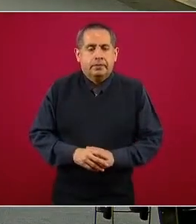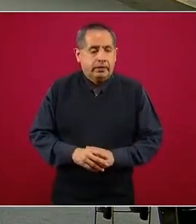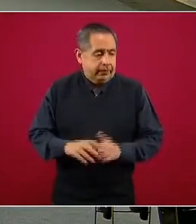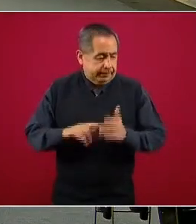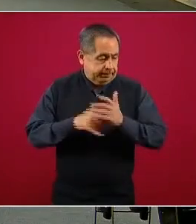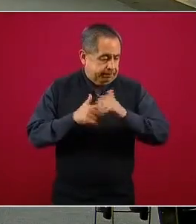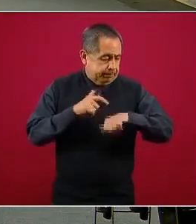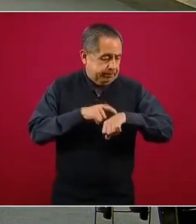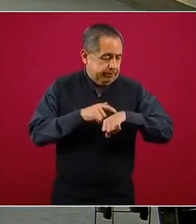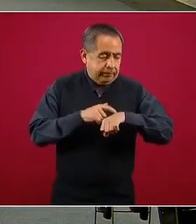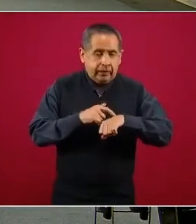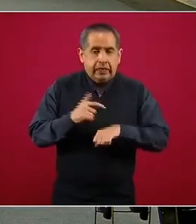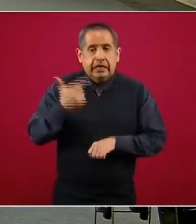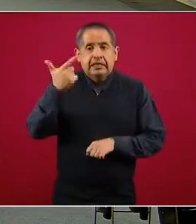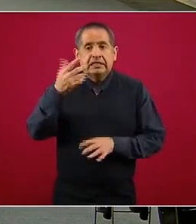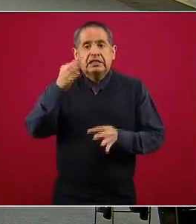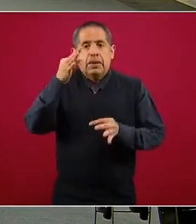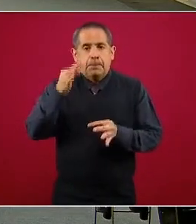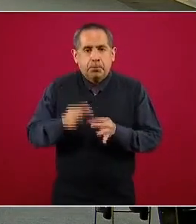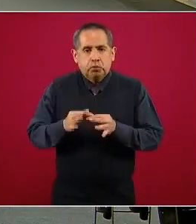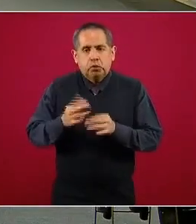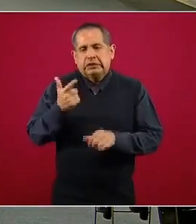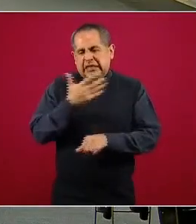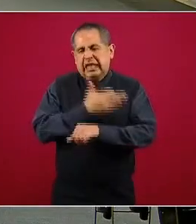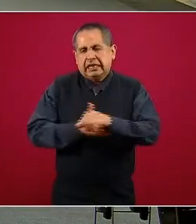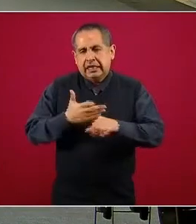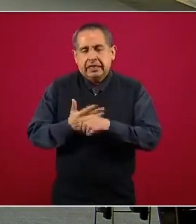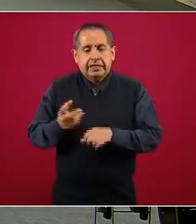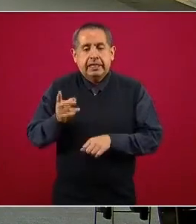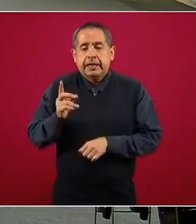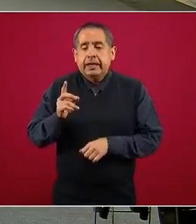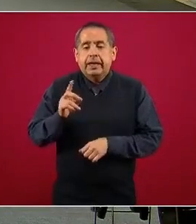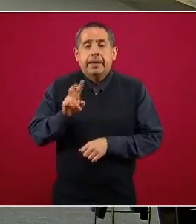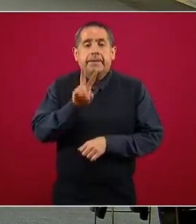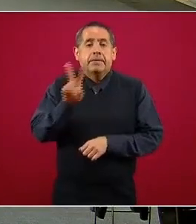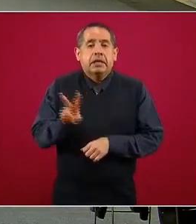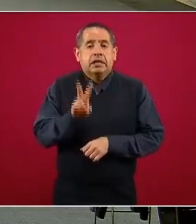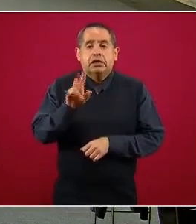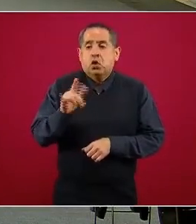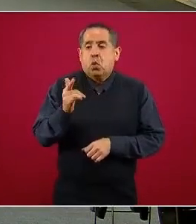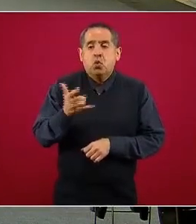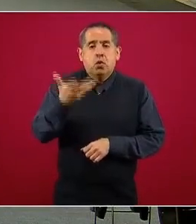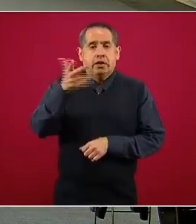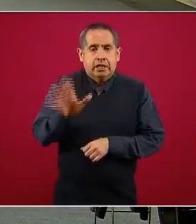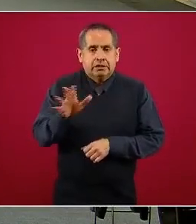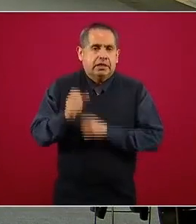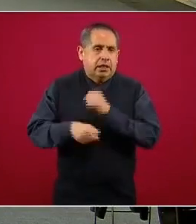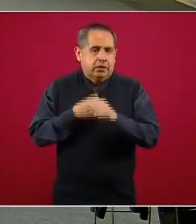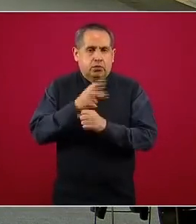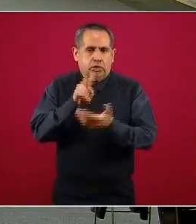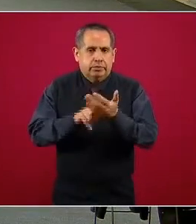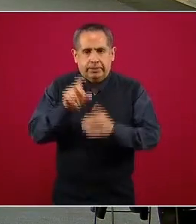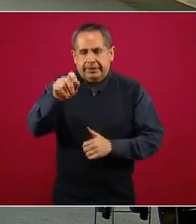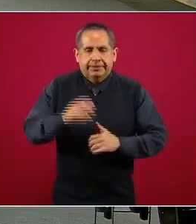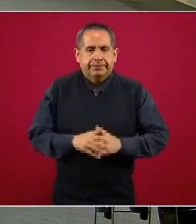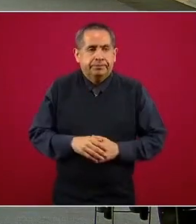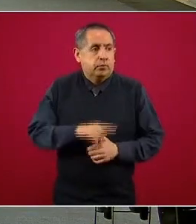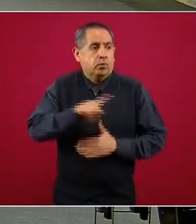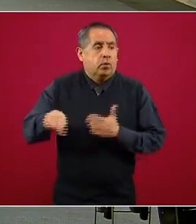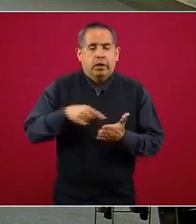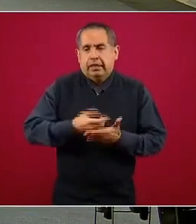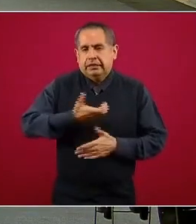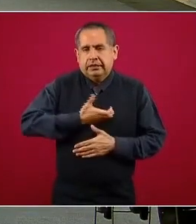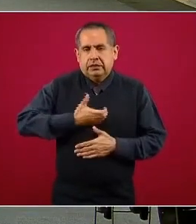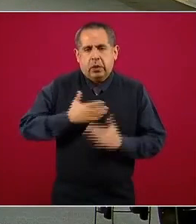Son las 19 horas en punto del viernes 10 de julio de 2020. Estamos en el Palacio Nacional de